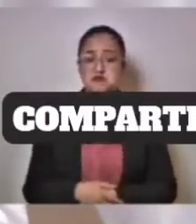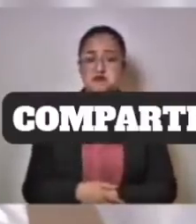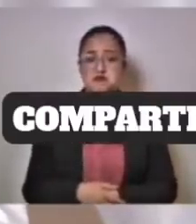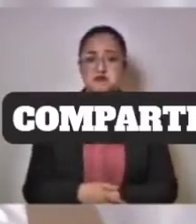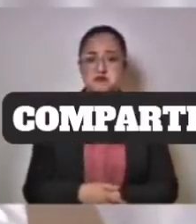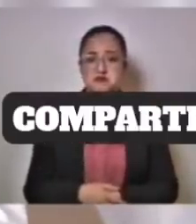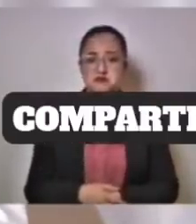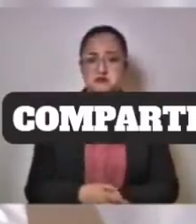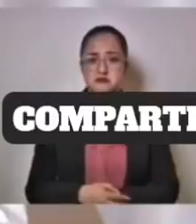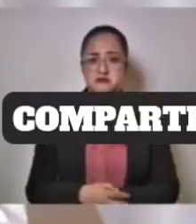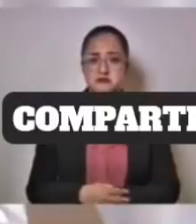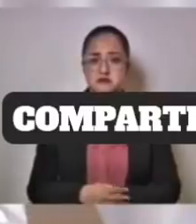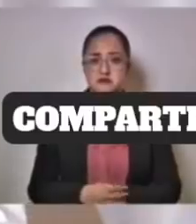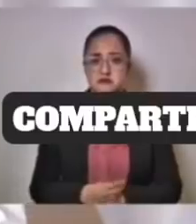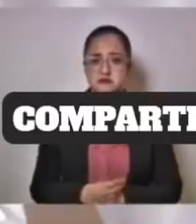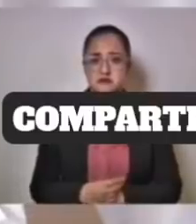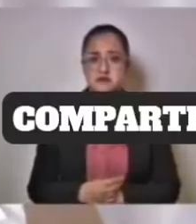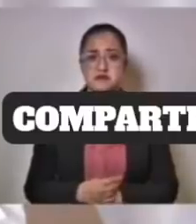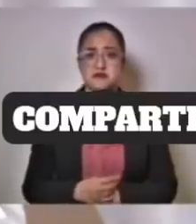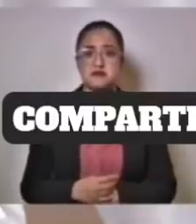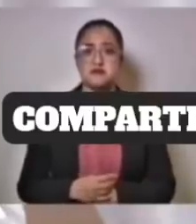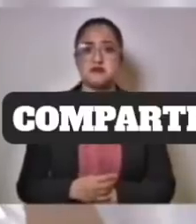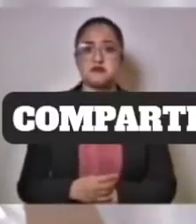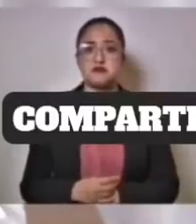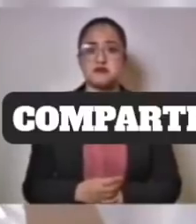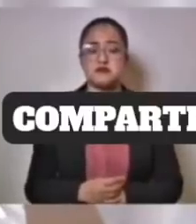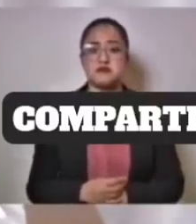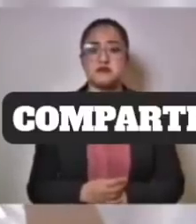Menos el tema de regreso a clases.